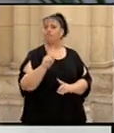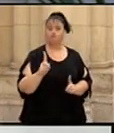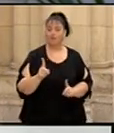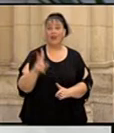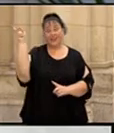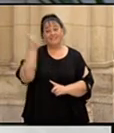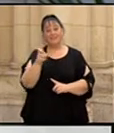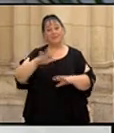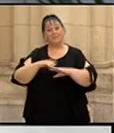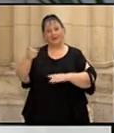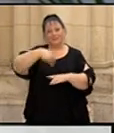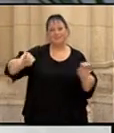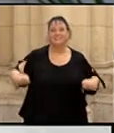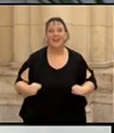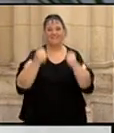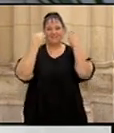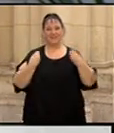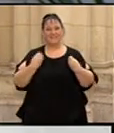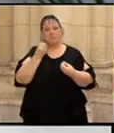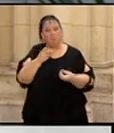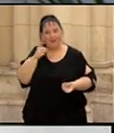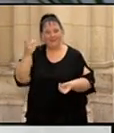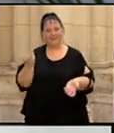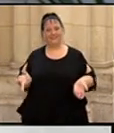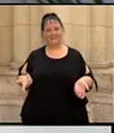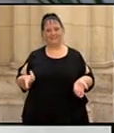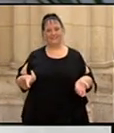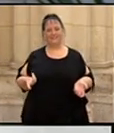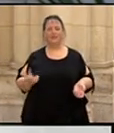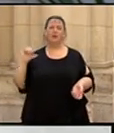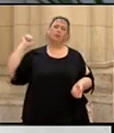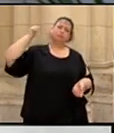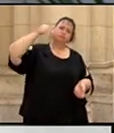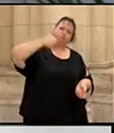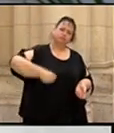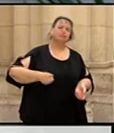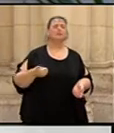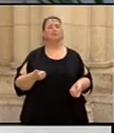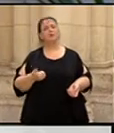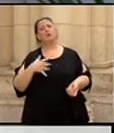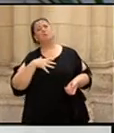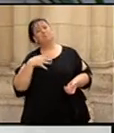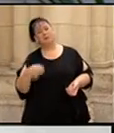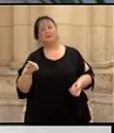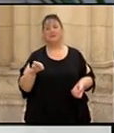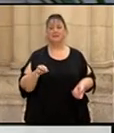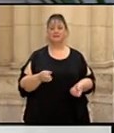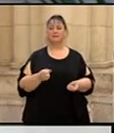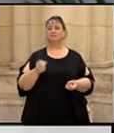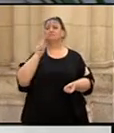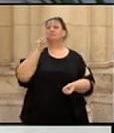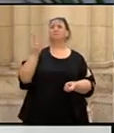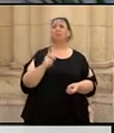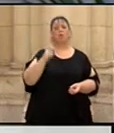vino para que el mundo viva por Él. Durante mucho tiempo quizá hemos visto a un